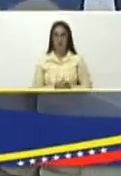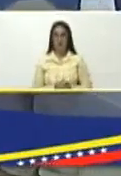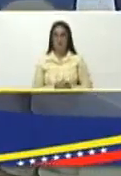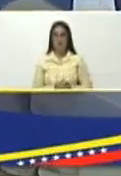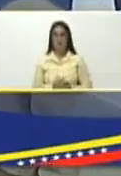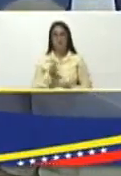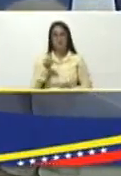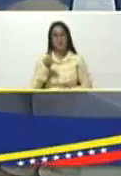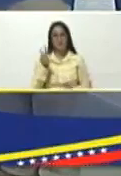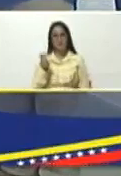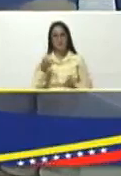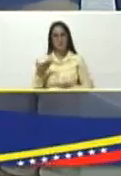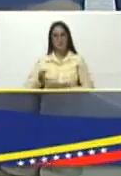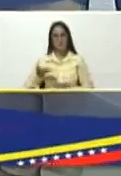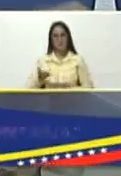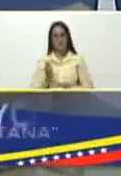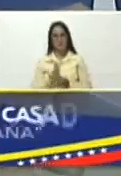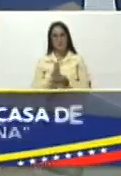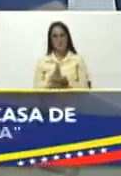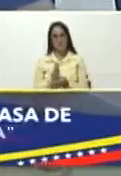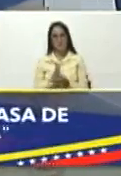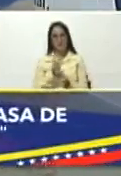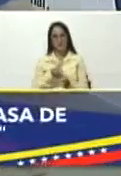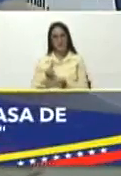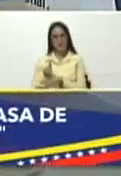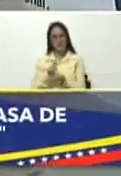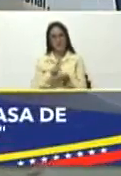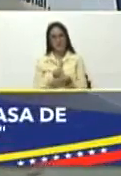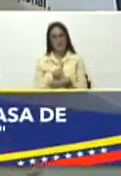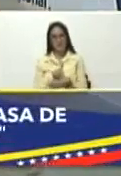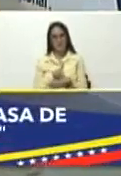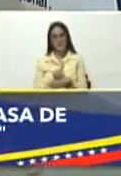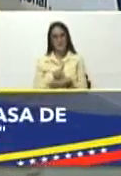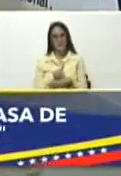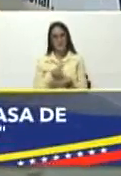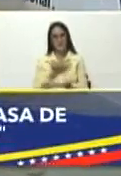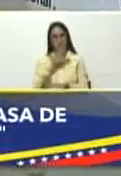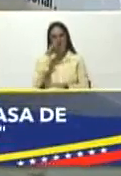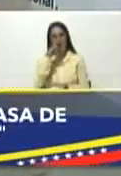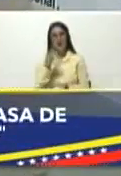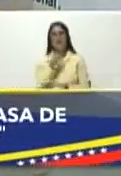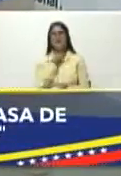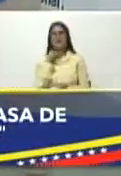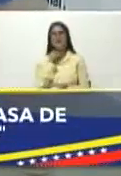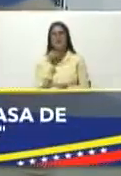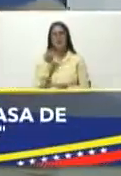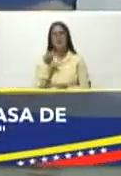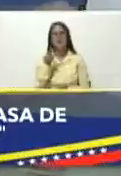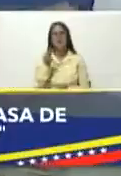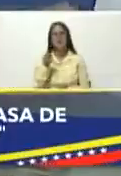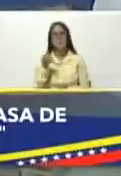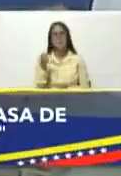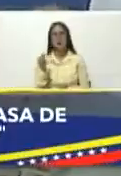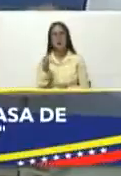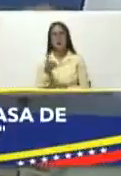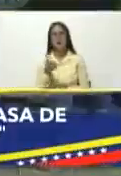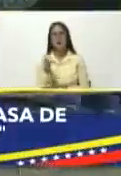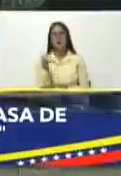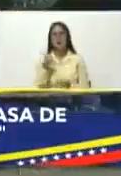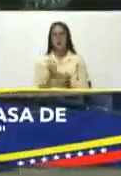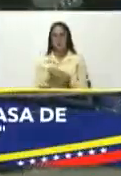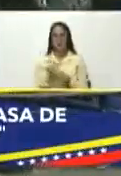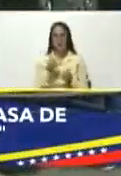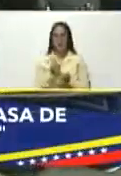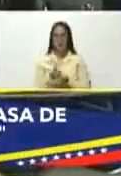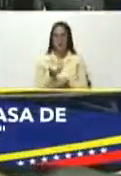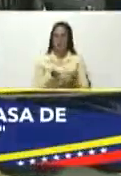muy importante, bueno, que está aquí siempre presente en esta misión espiritual, que es nuestro padre Numa, a quien, bueno, ha venido también incorporando, ayudando